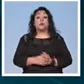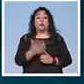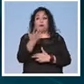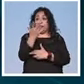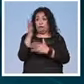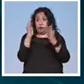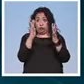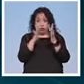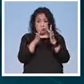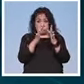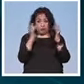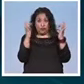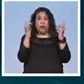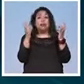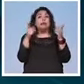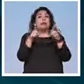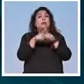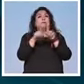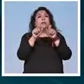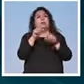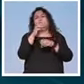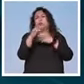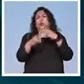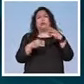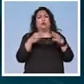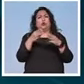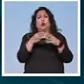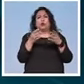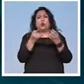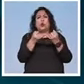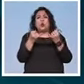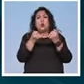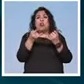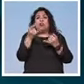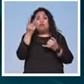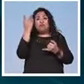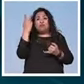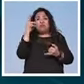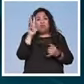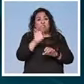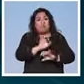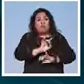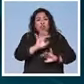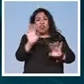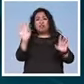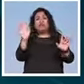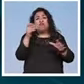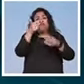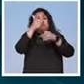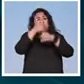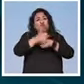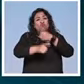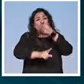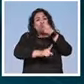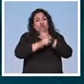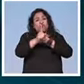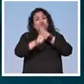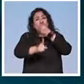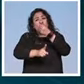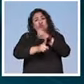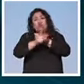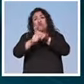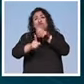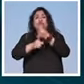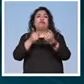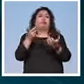Los bosques franceses, al igual que los de todo el mundo, nunca habían estado tan frágiles, sufriendo una crisis tras otra